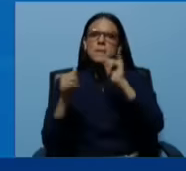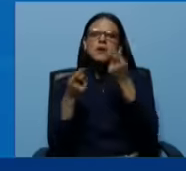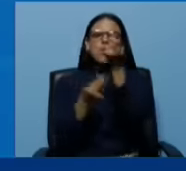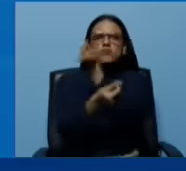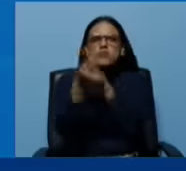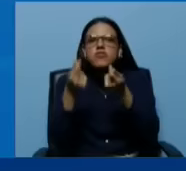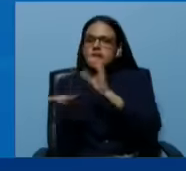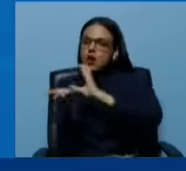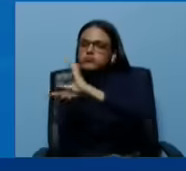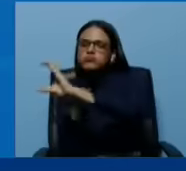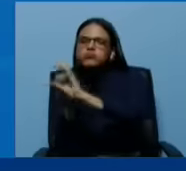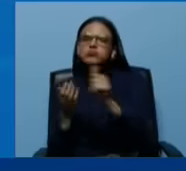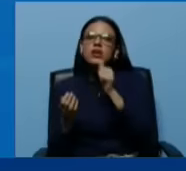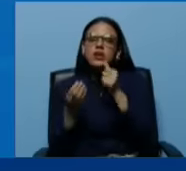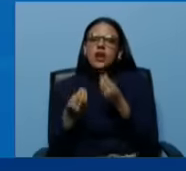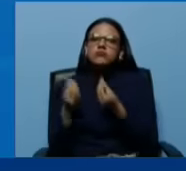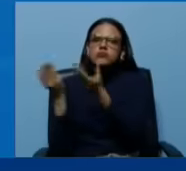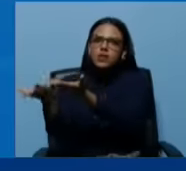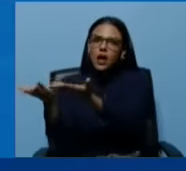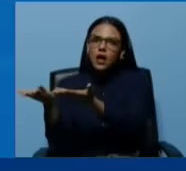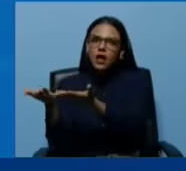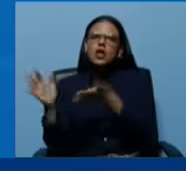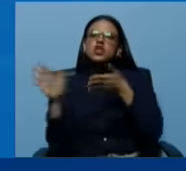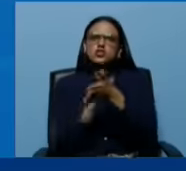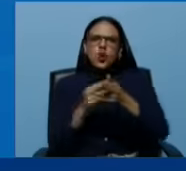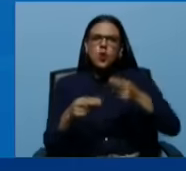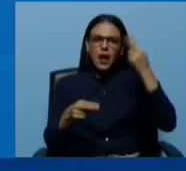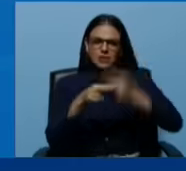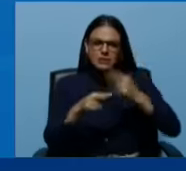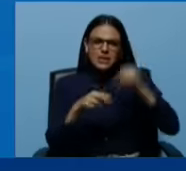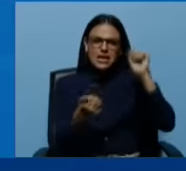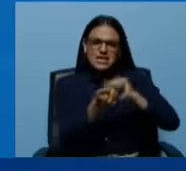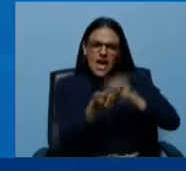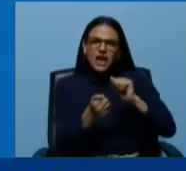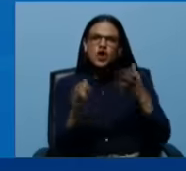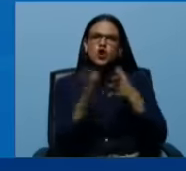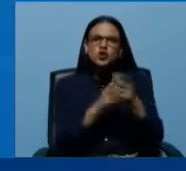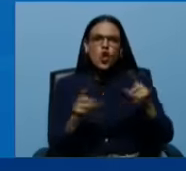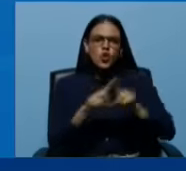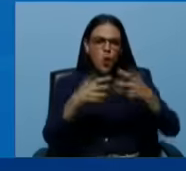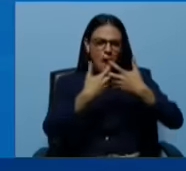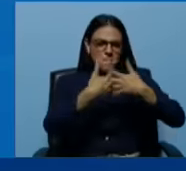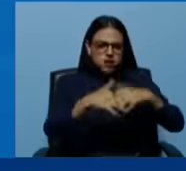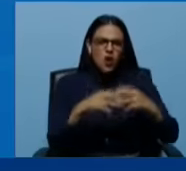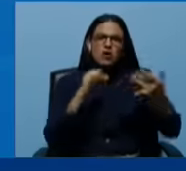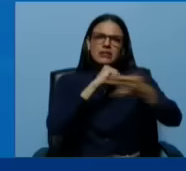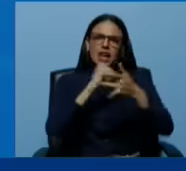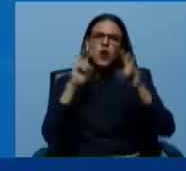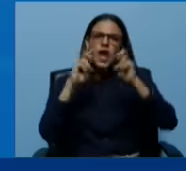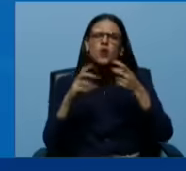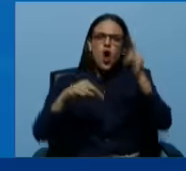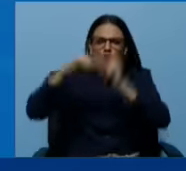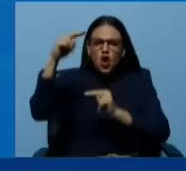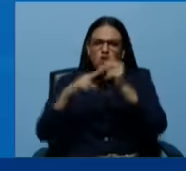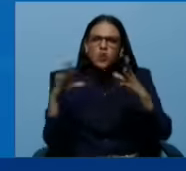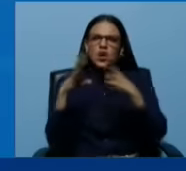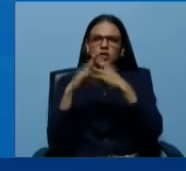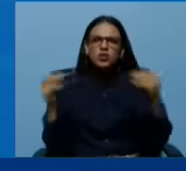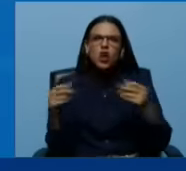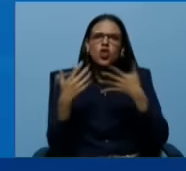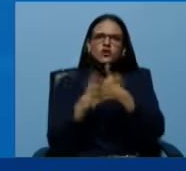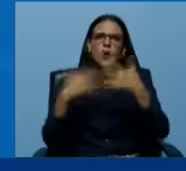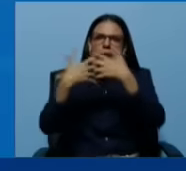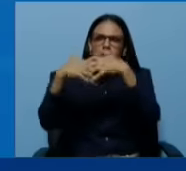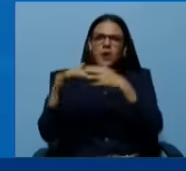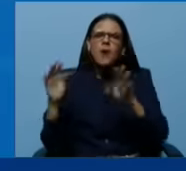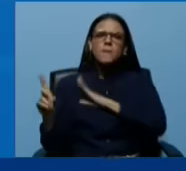dinero, el acero y el hierro, los motores y la tecnología para construir la maquinaria de guerra de Hitler?